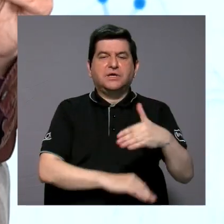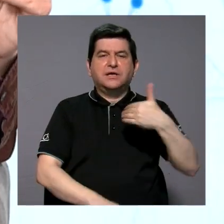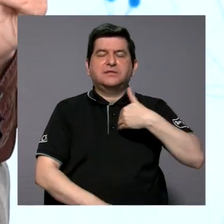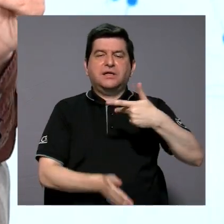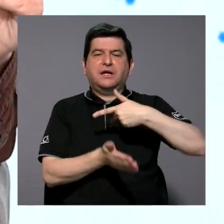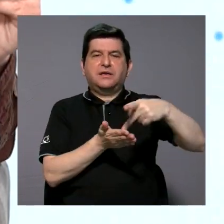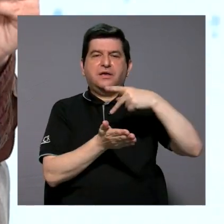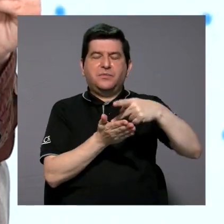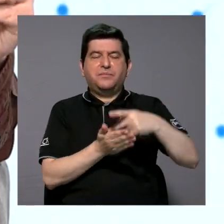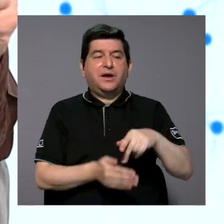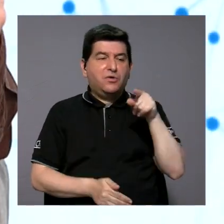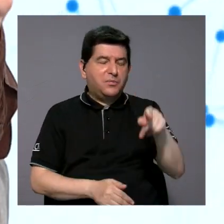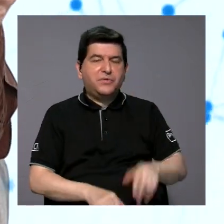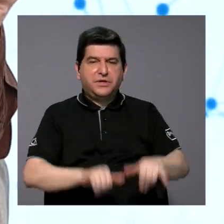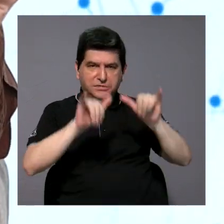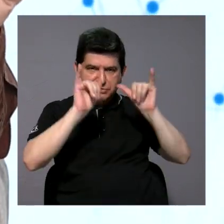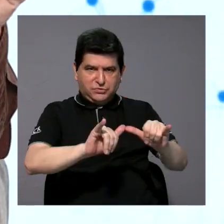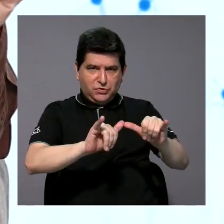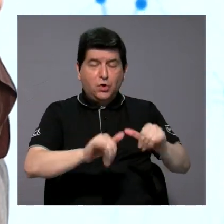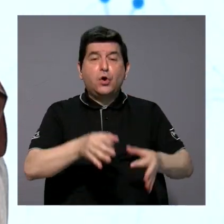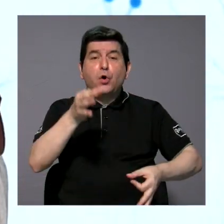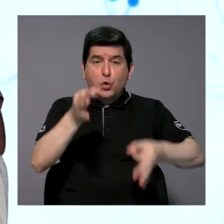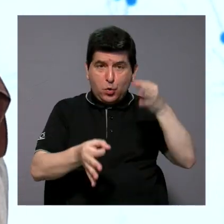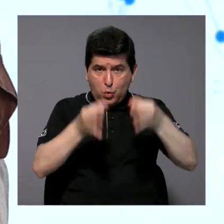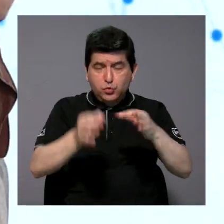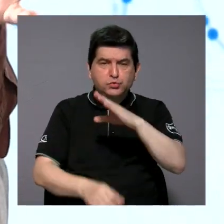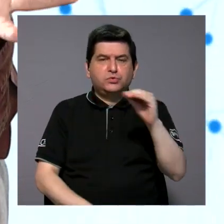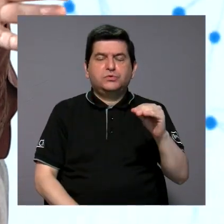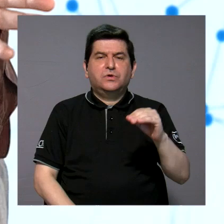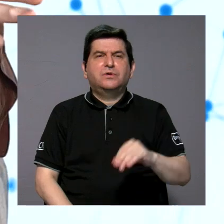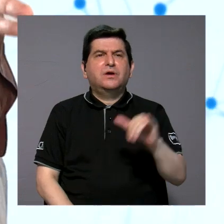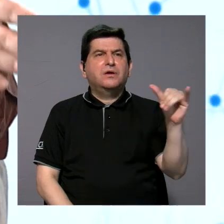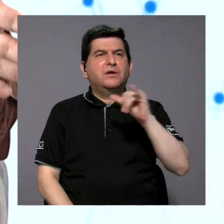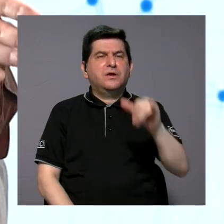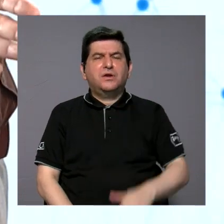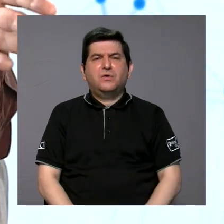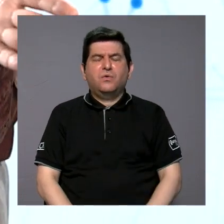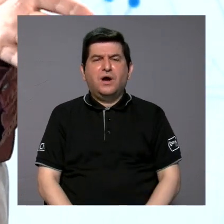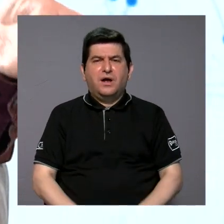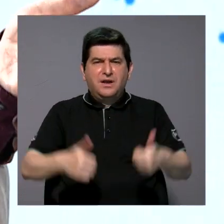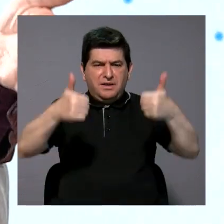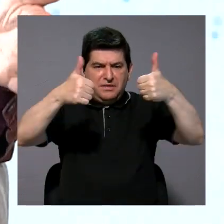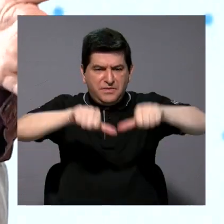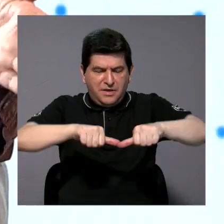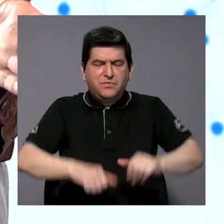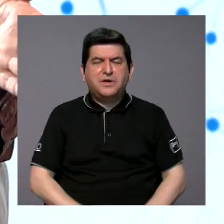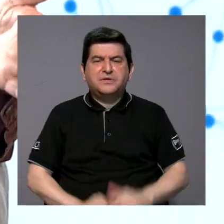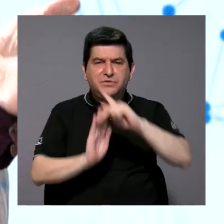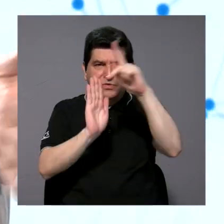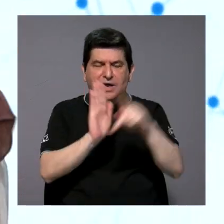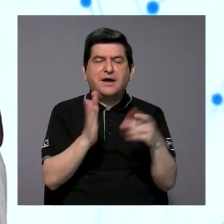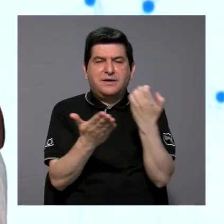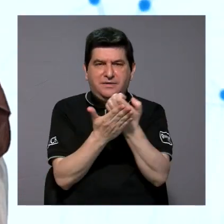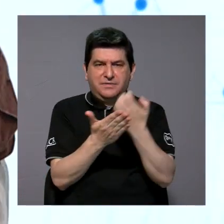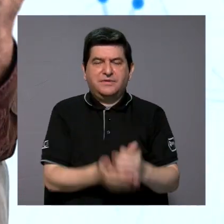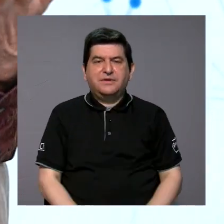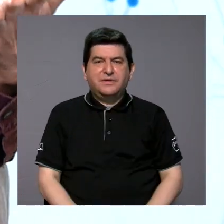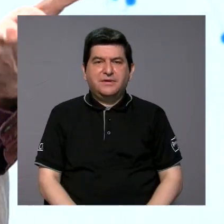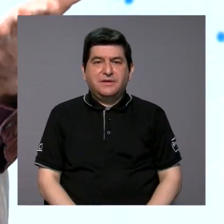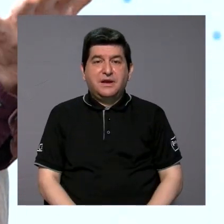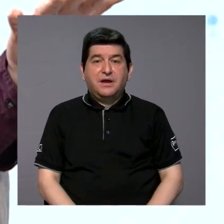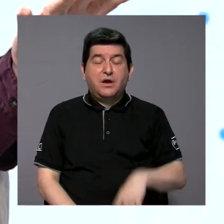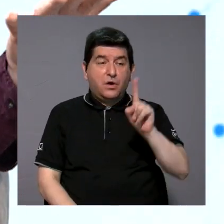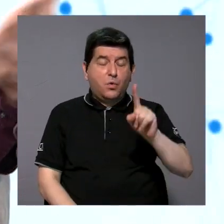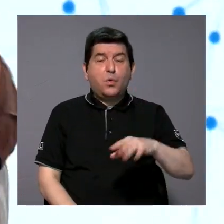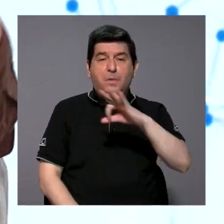pago por conservarlo. Y es totalmente justo y es totalmente congruente con los principios de la economía. Usted esté generando un